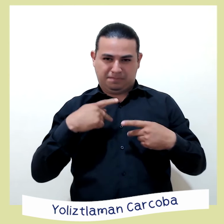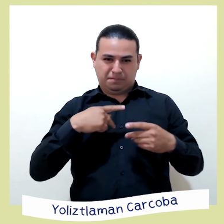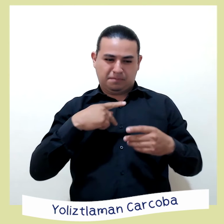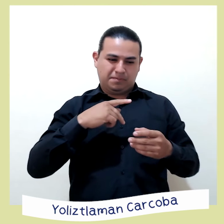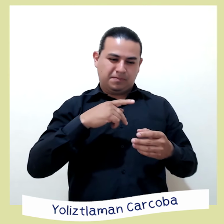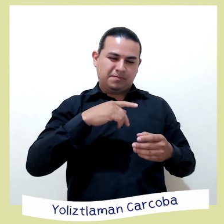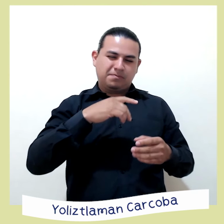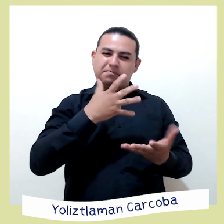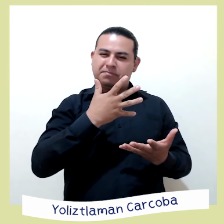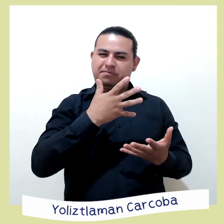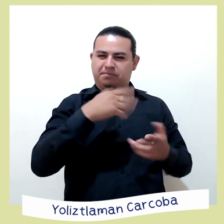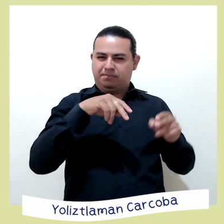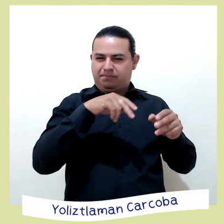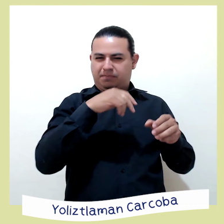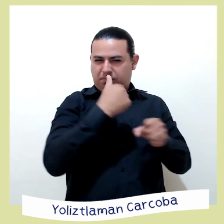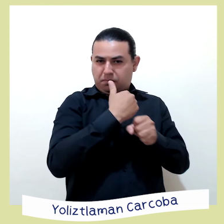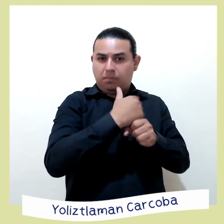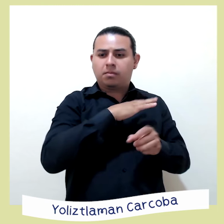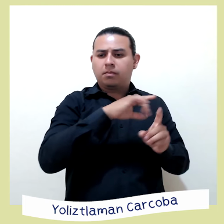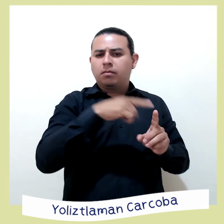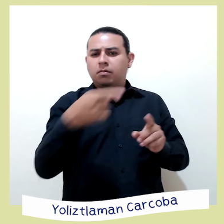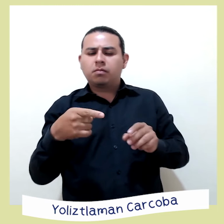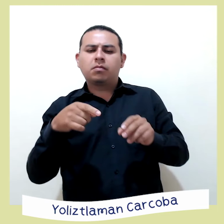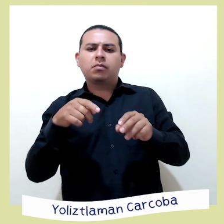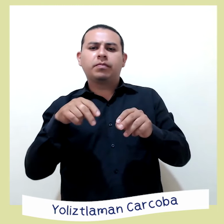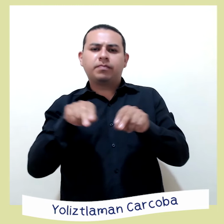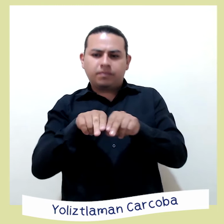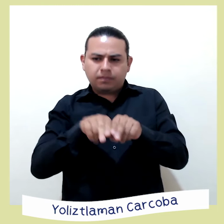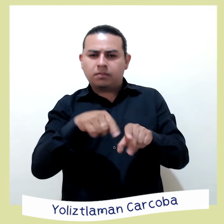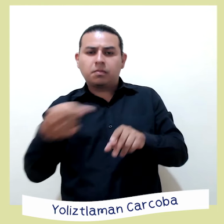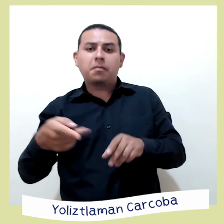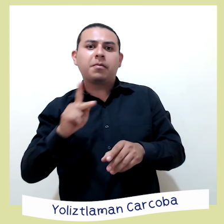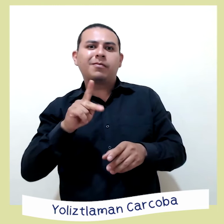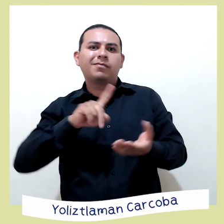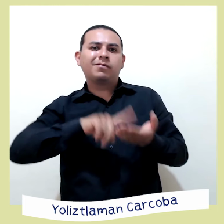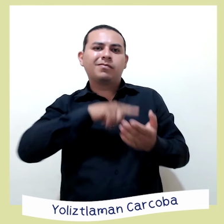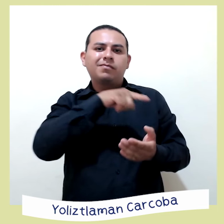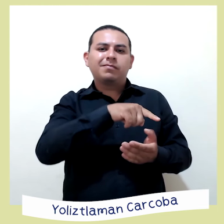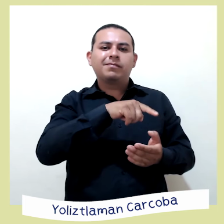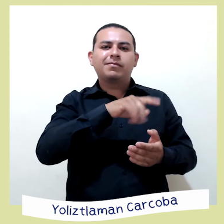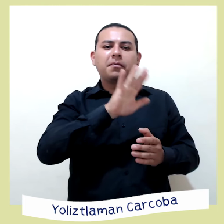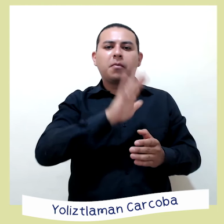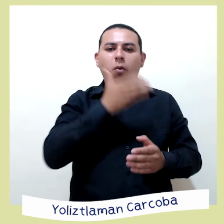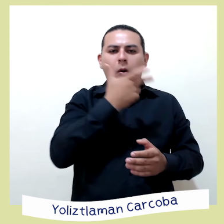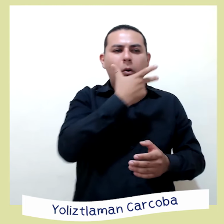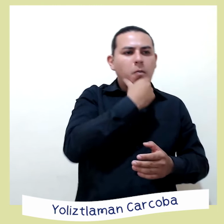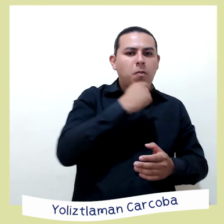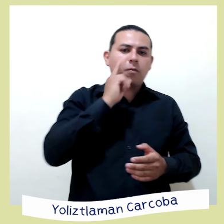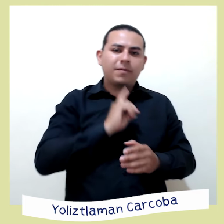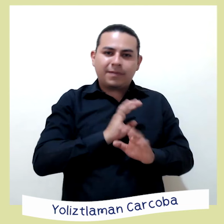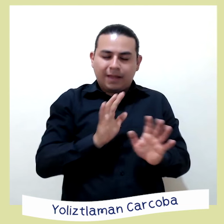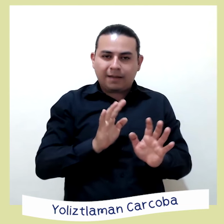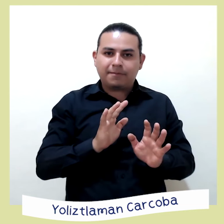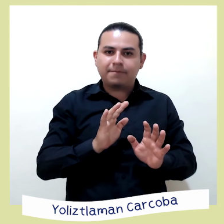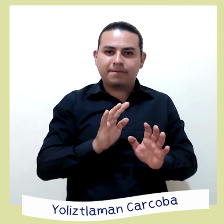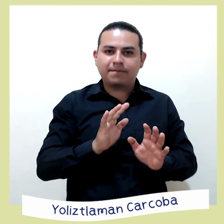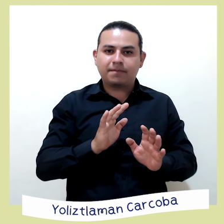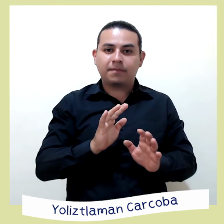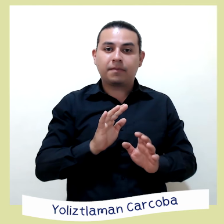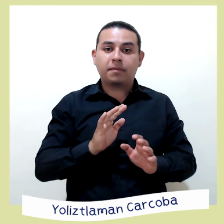en general, pero un adulto mayor heterosexual tiene su familia, tiene nietos, tiene